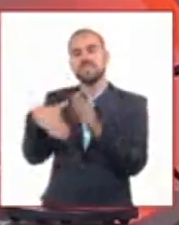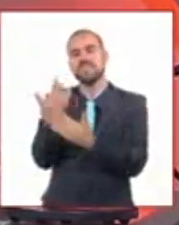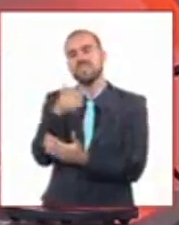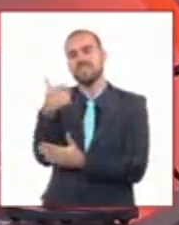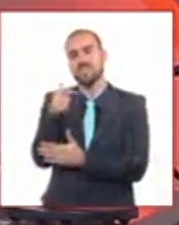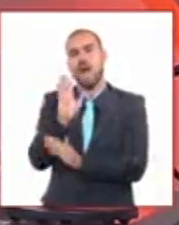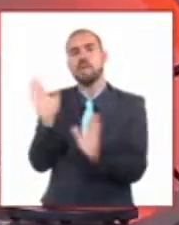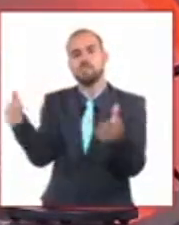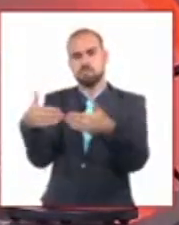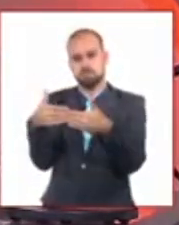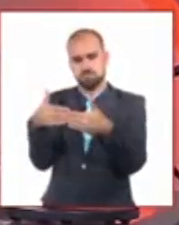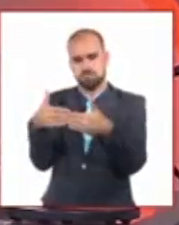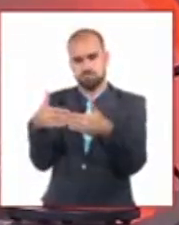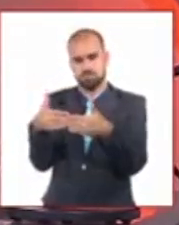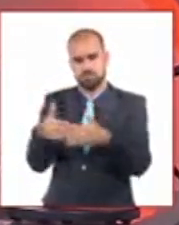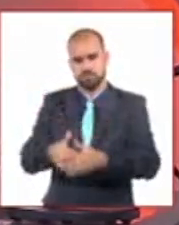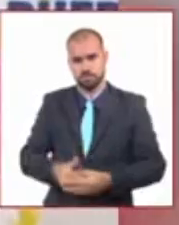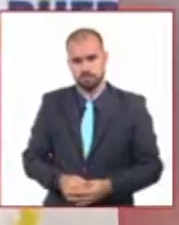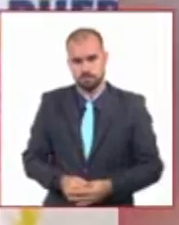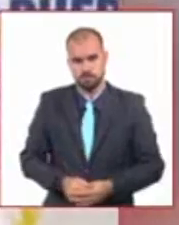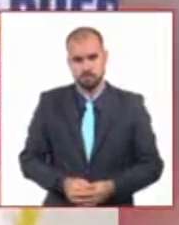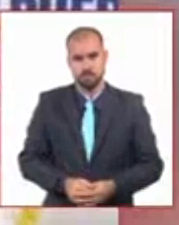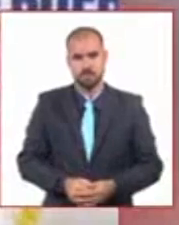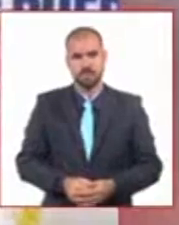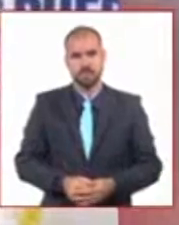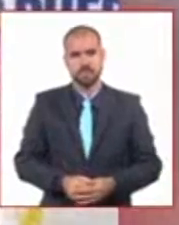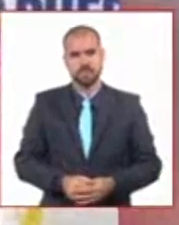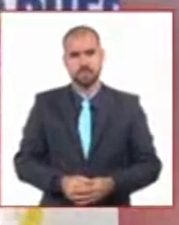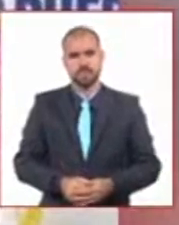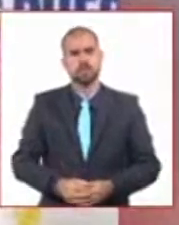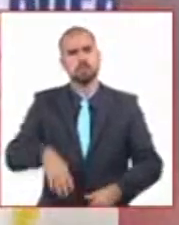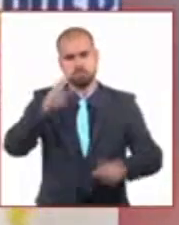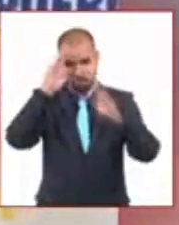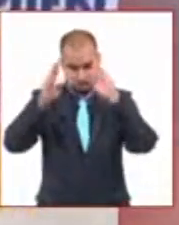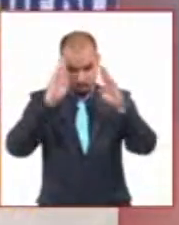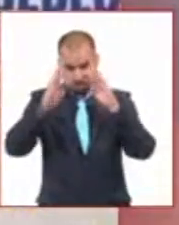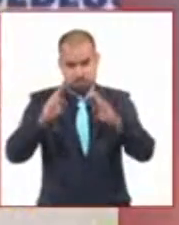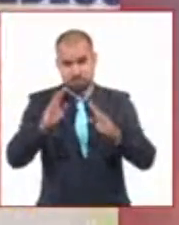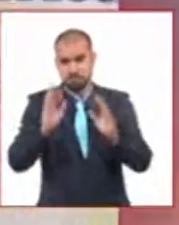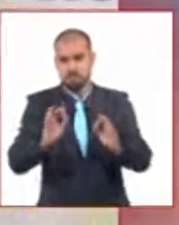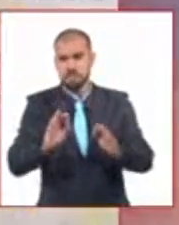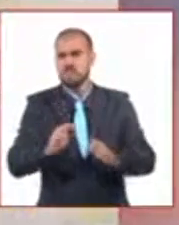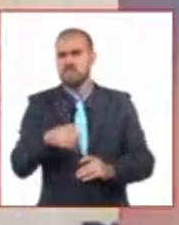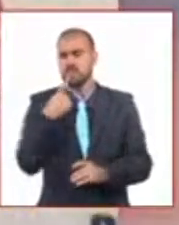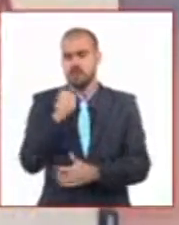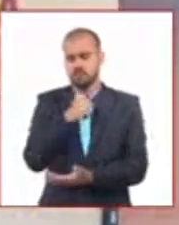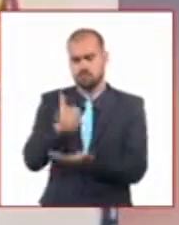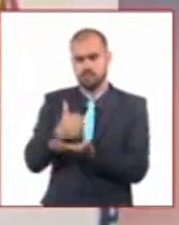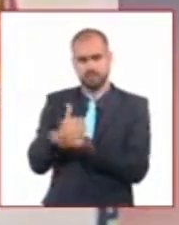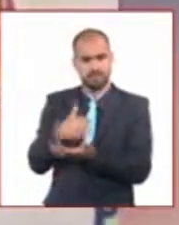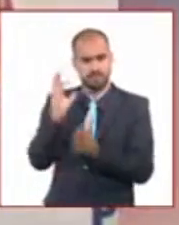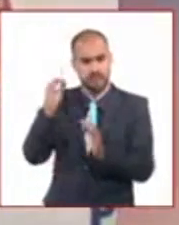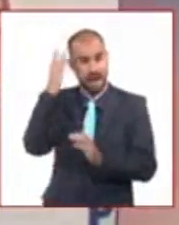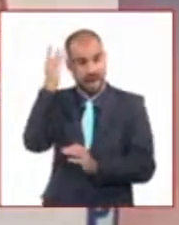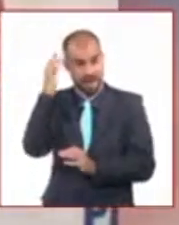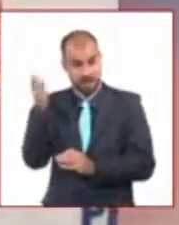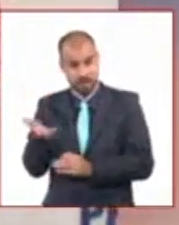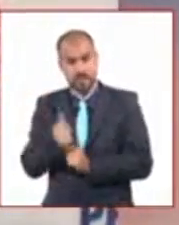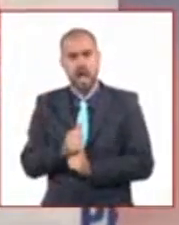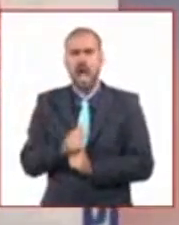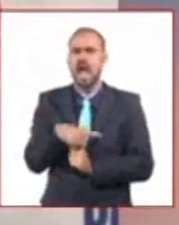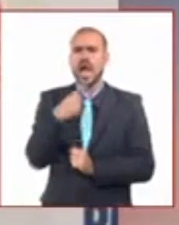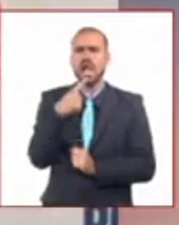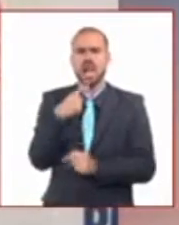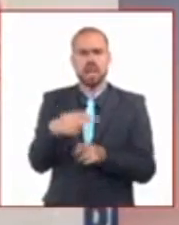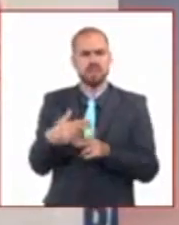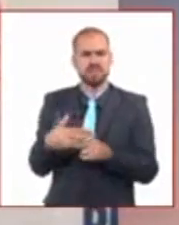la cumbre de las américas saludos compañeras y compañeros desde los ángeles california mi nombre es stefani wetherby brito soy parte de